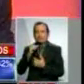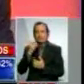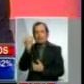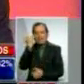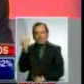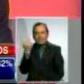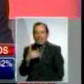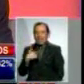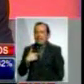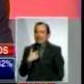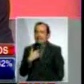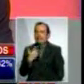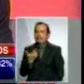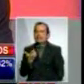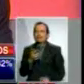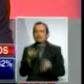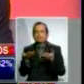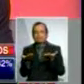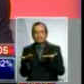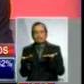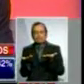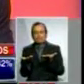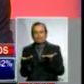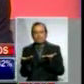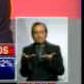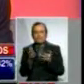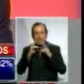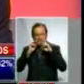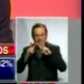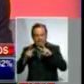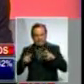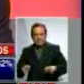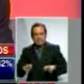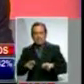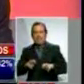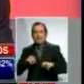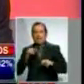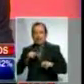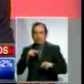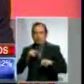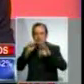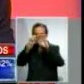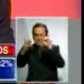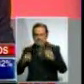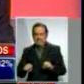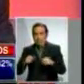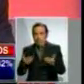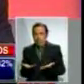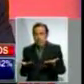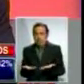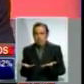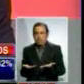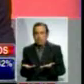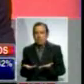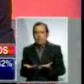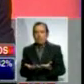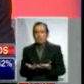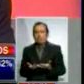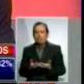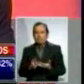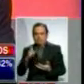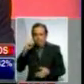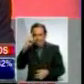es es justamente revisar las bases temas que hoy día están más que haciendo crisis